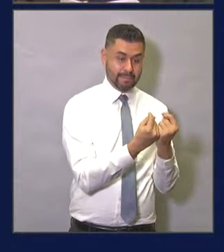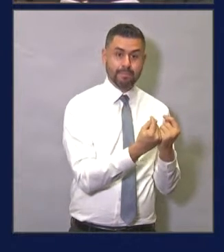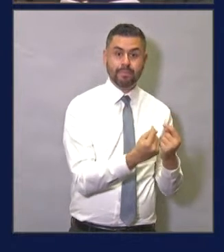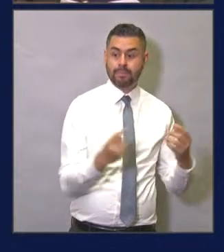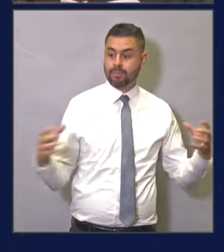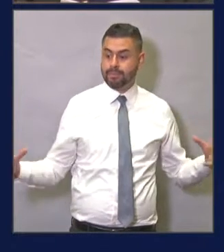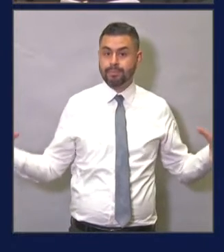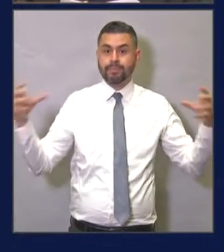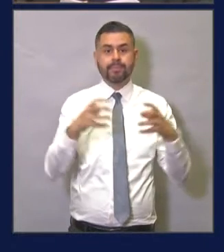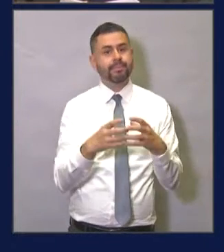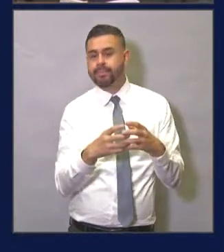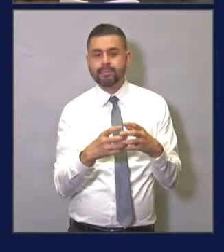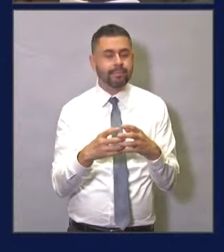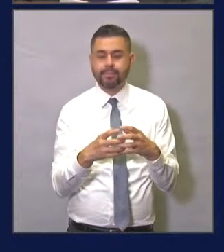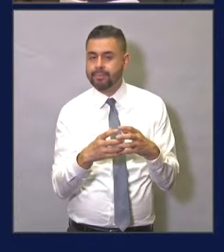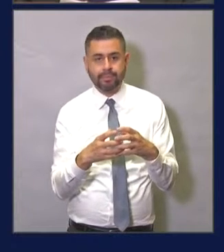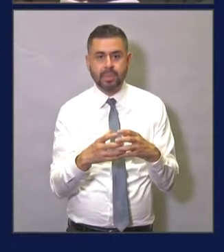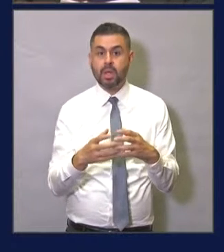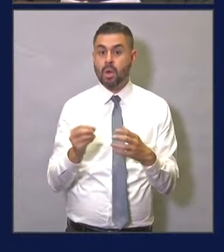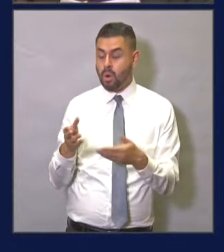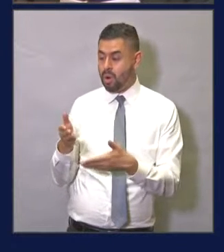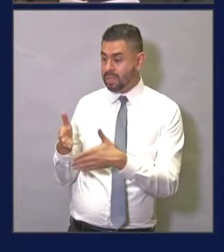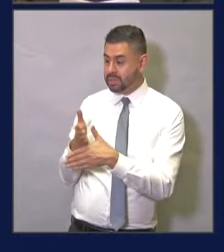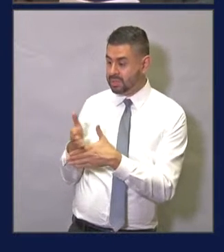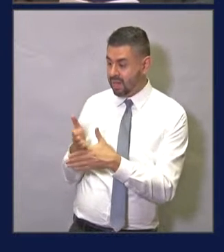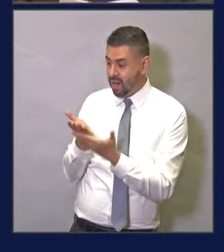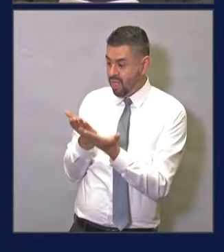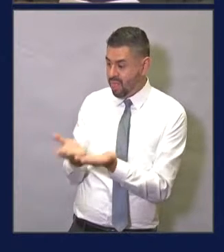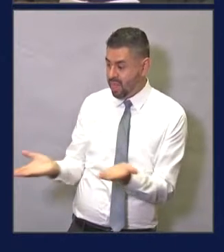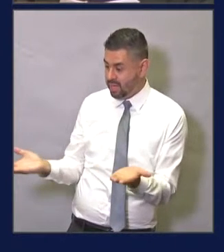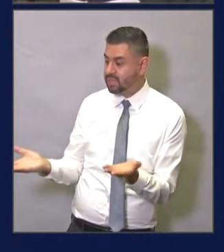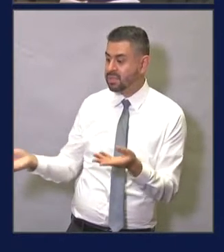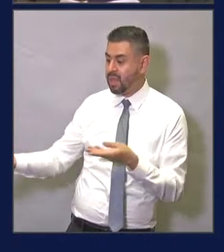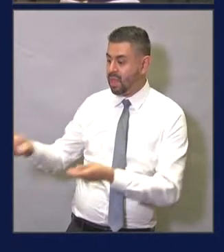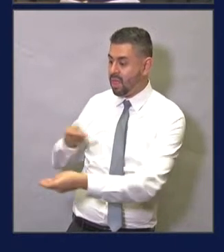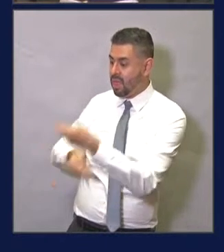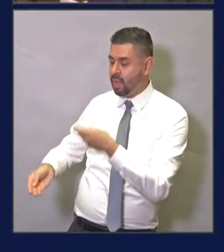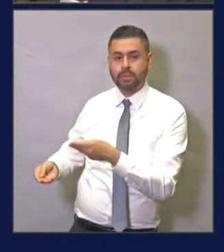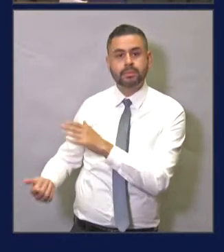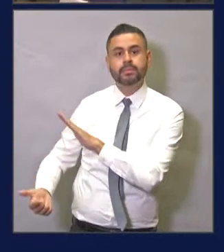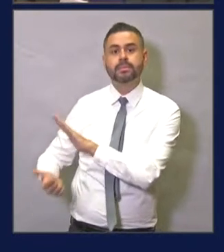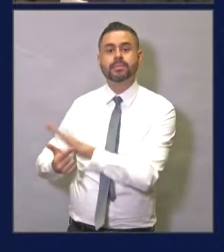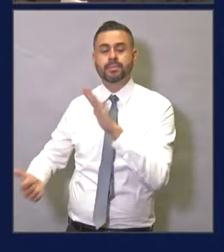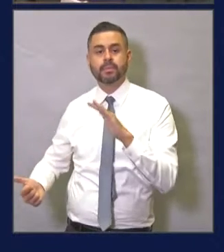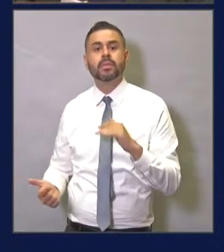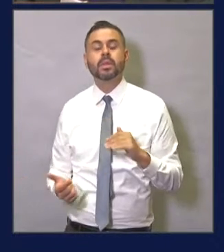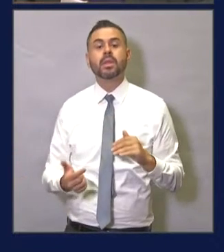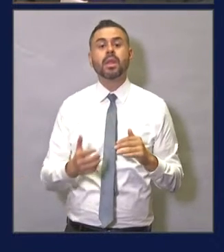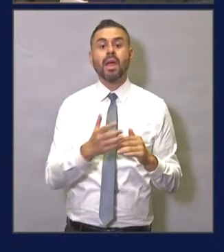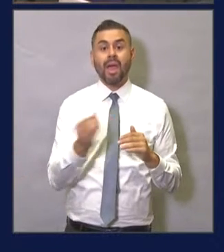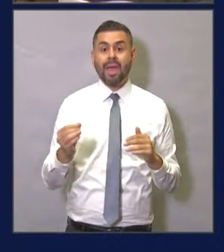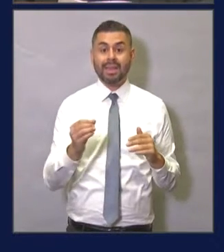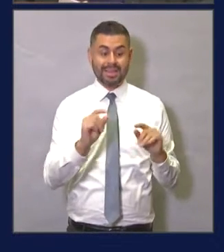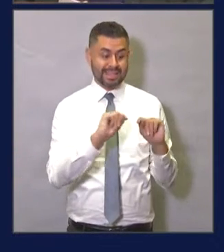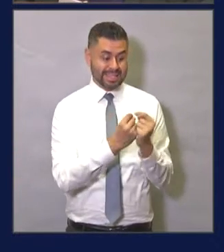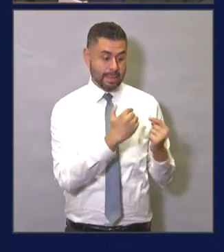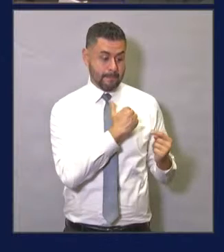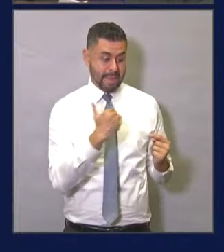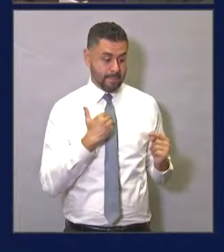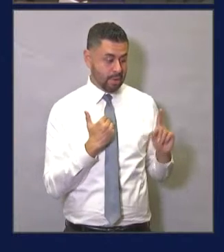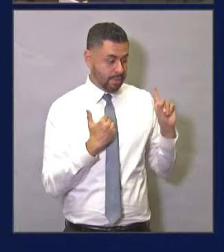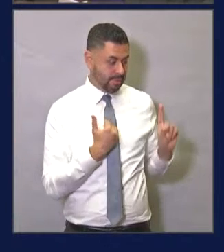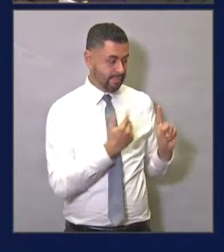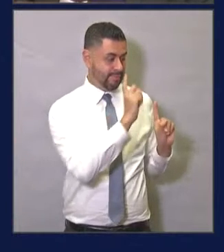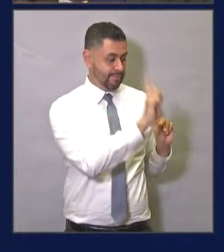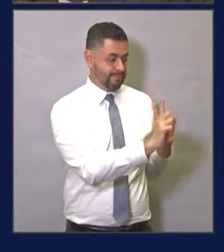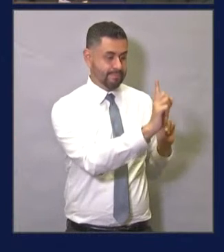contacto, no compartir equipo entre los jugadores y, por último, los miembros del equipo siempre deben mantener la